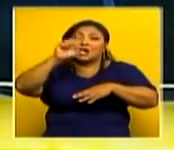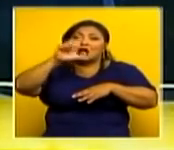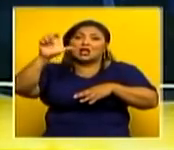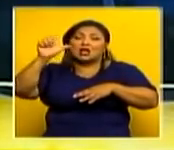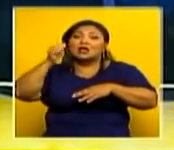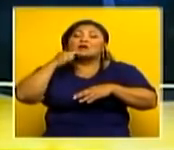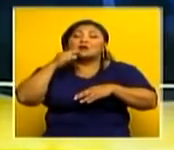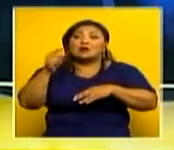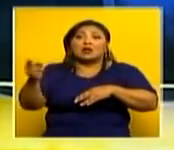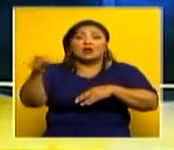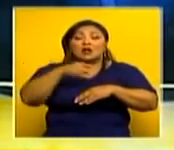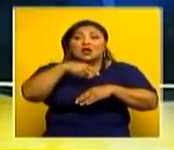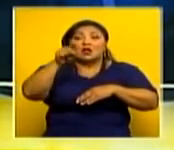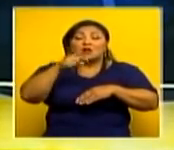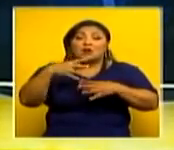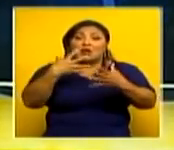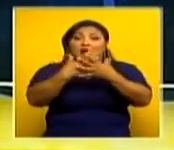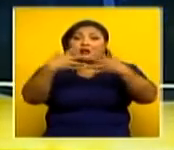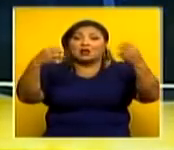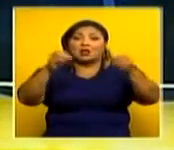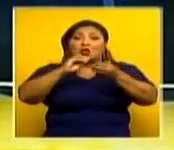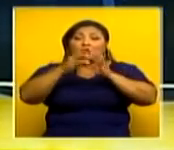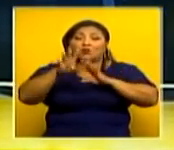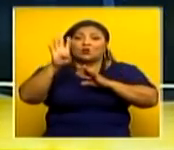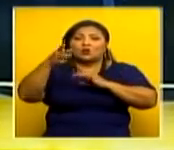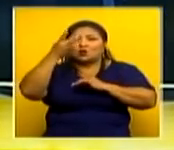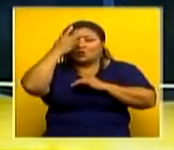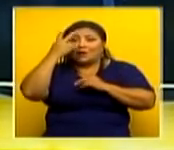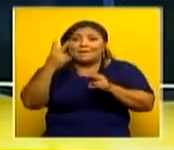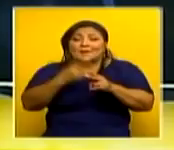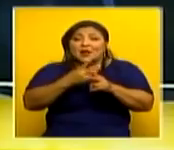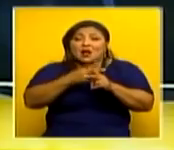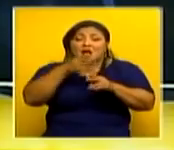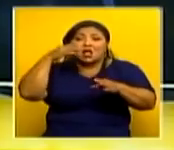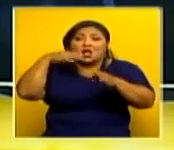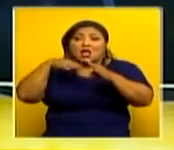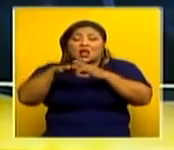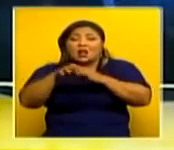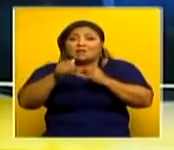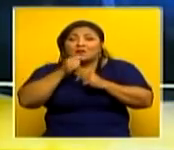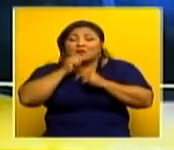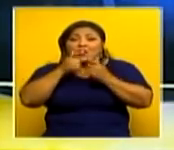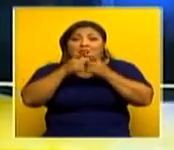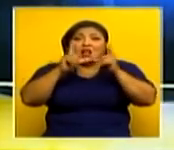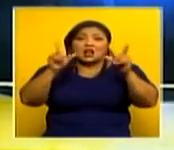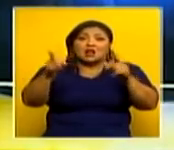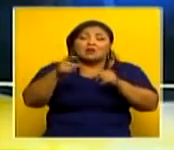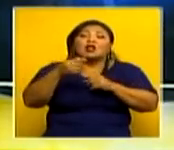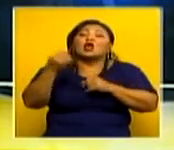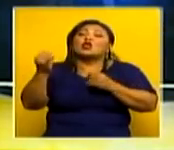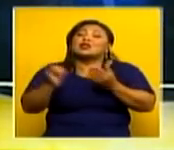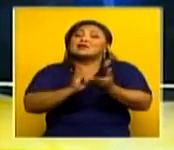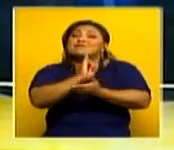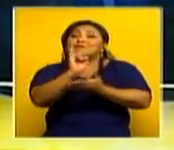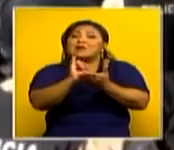sea trasladado a la cárcel número 4 por el peligro que corre al ser privado de la libertad en Imbabura.